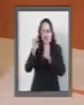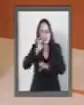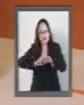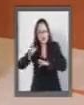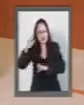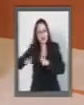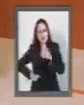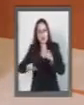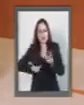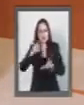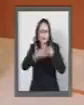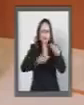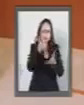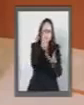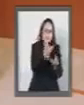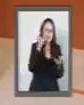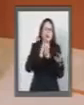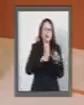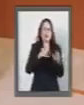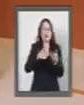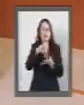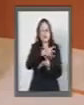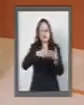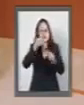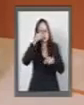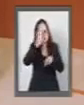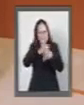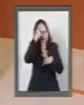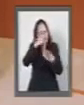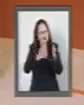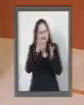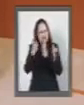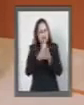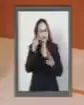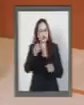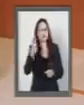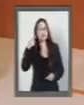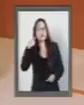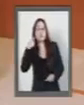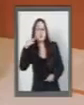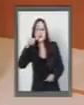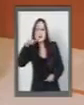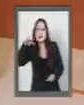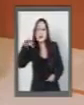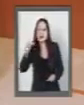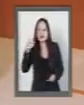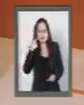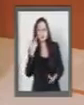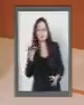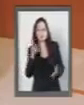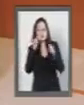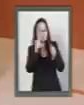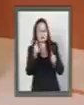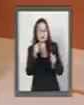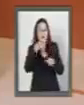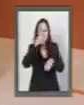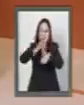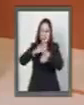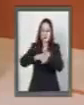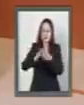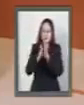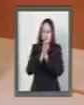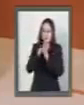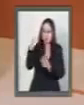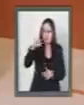servicios financieros, cambio de uso de suelo. ¿Me oíste, Mancera? Díganle por ahí un recadito a su